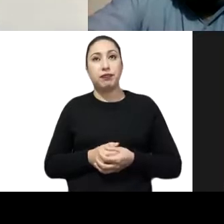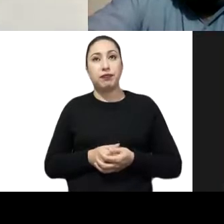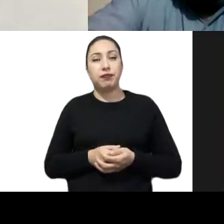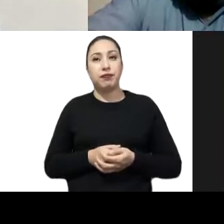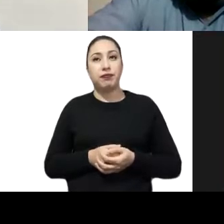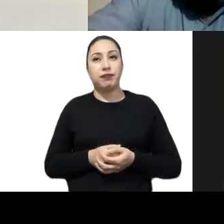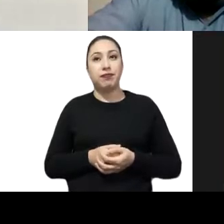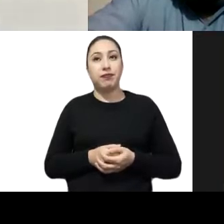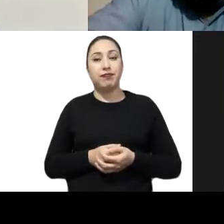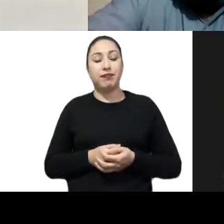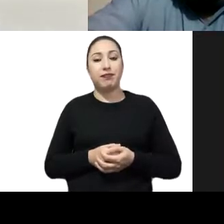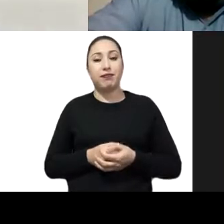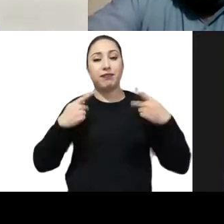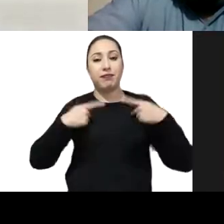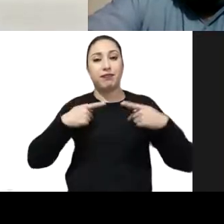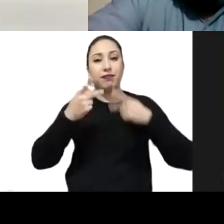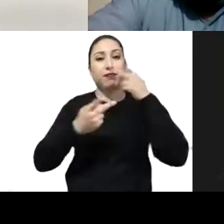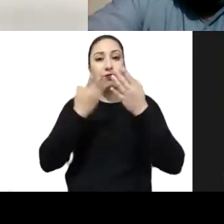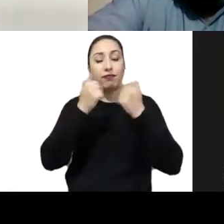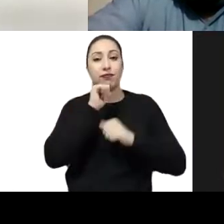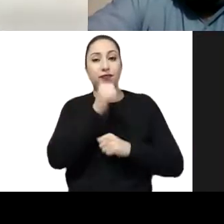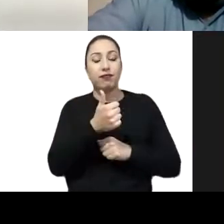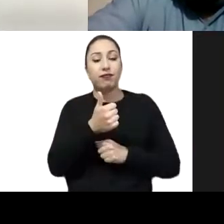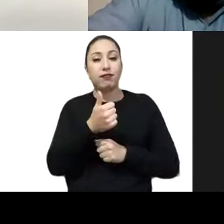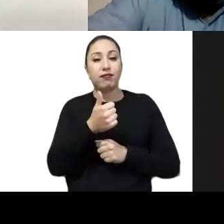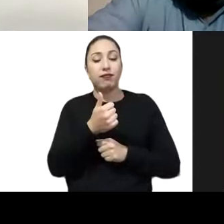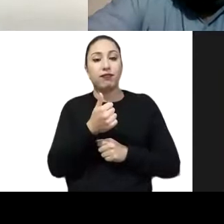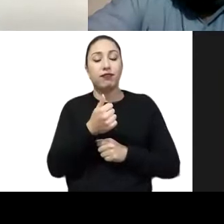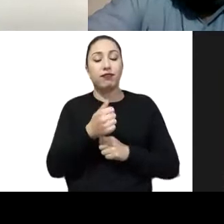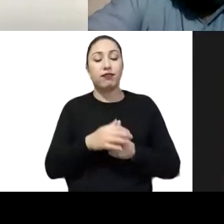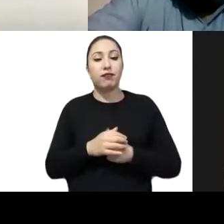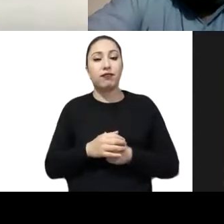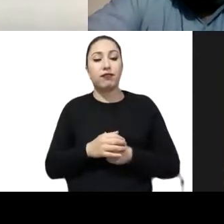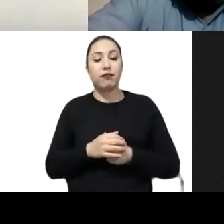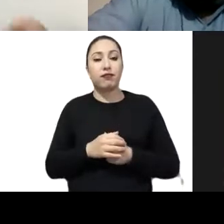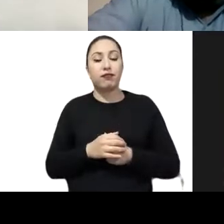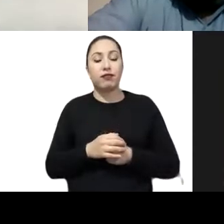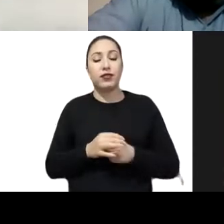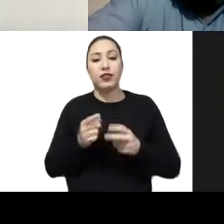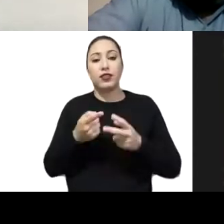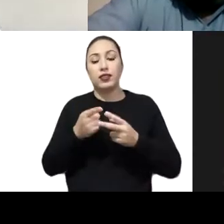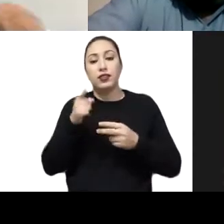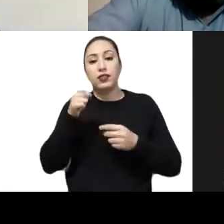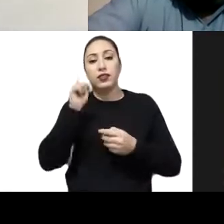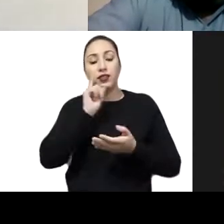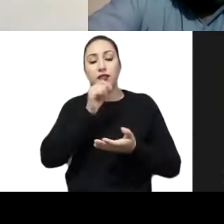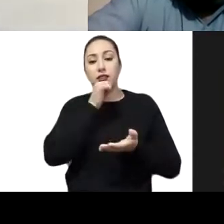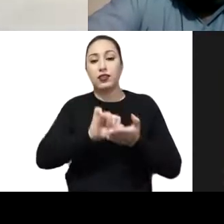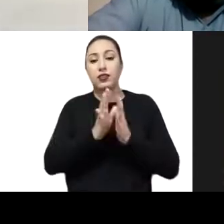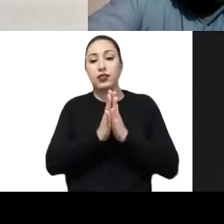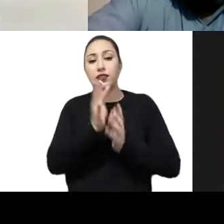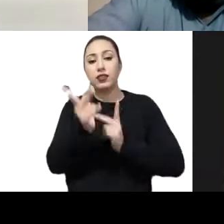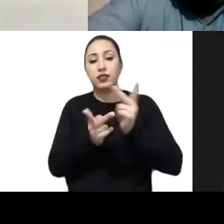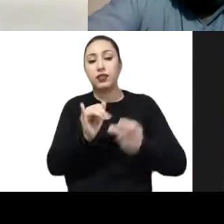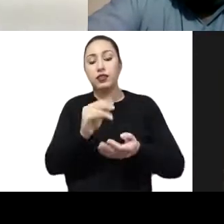No habiendo ninguna diputada o diputado que desee tomar la palabra, se da paso a la votación nominal para